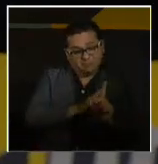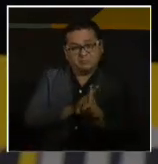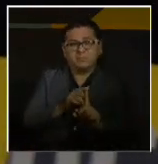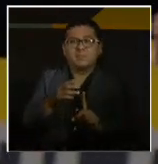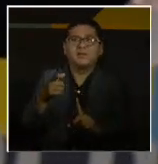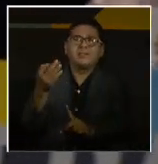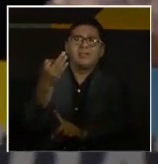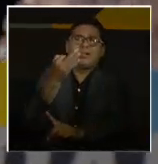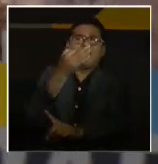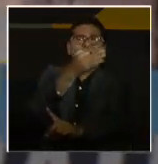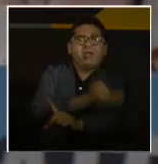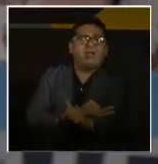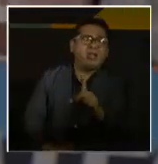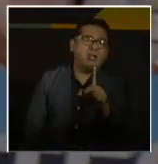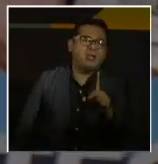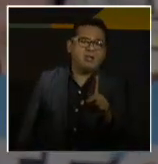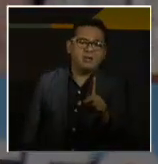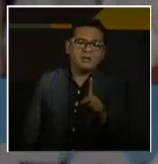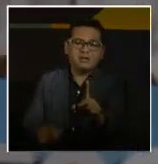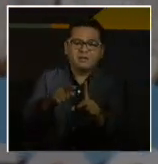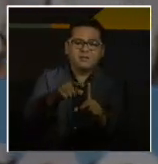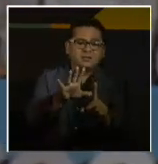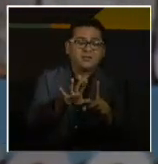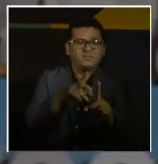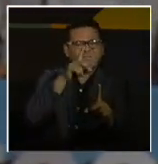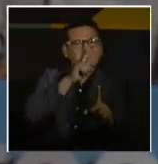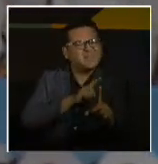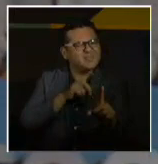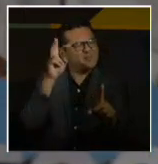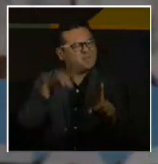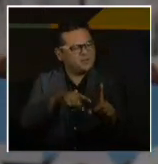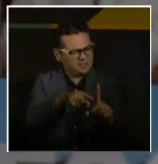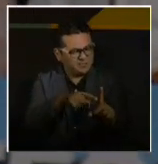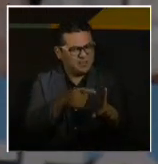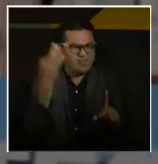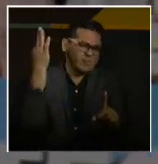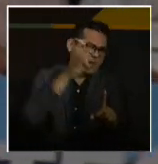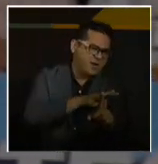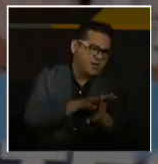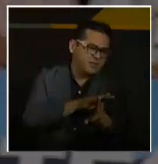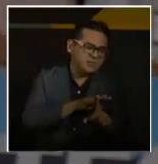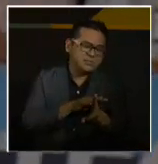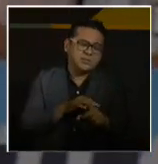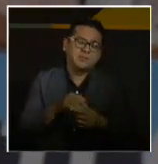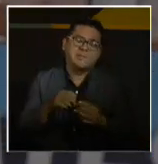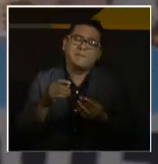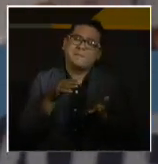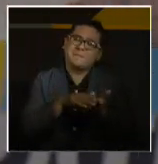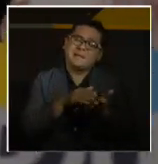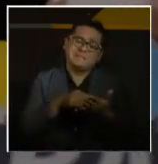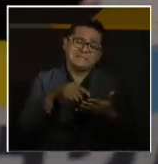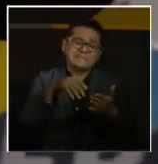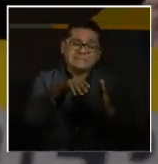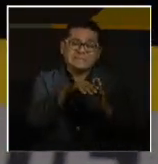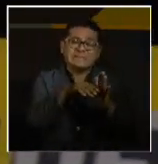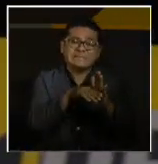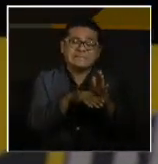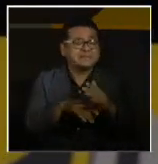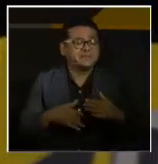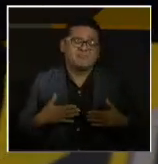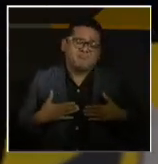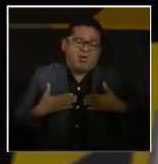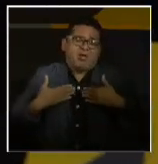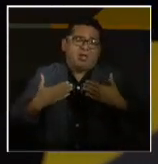muchas veces se le asume como si no estuviera diciendo la verdad. Los trámites son engorrosos, la gente no se siente en